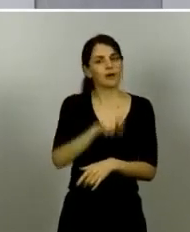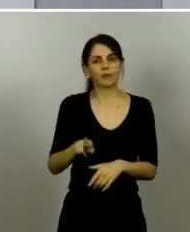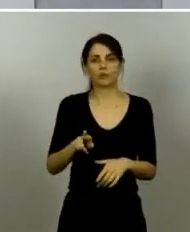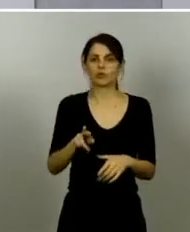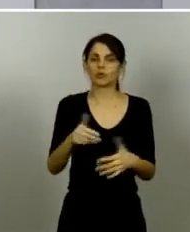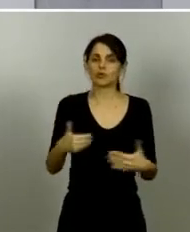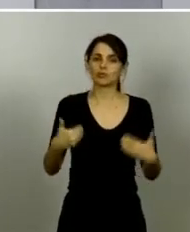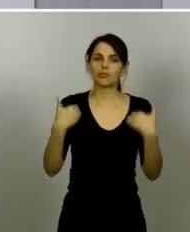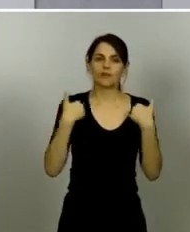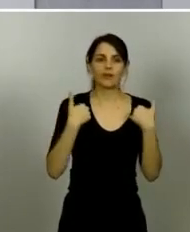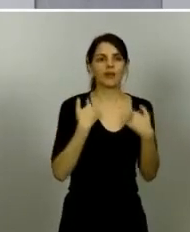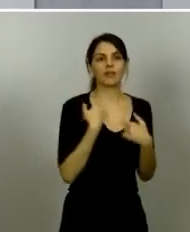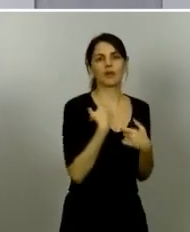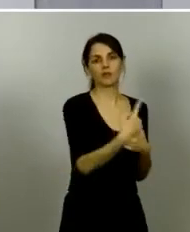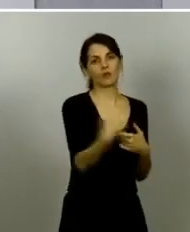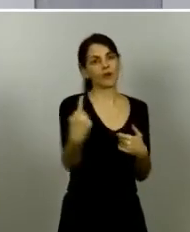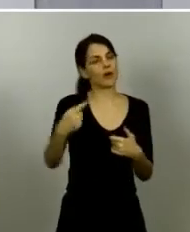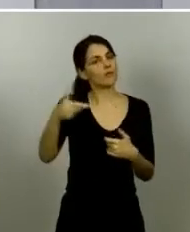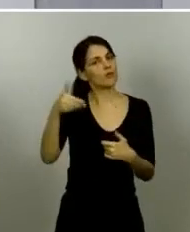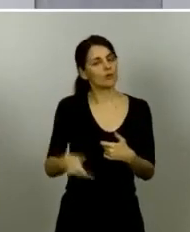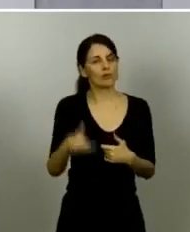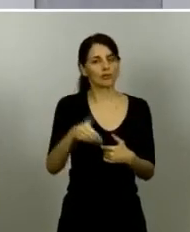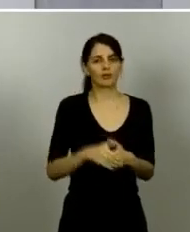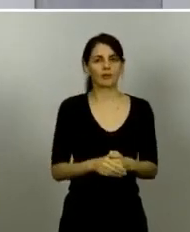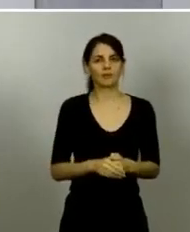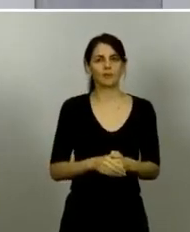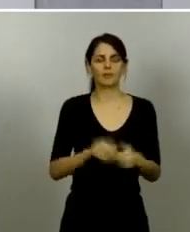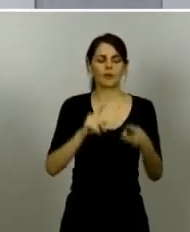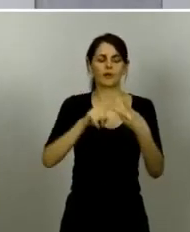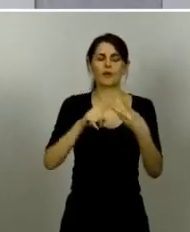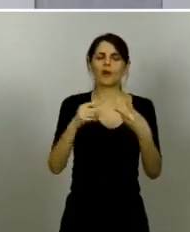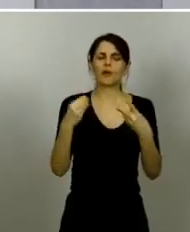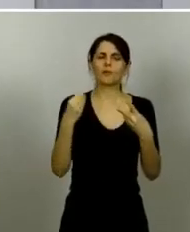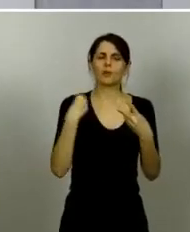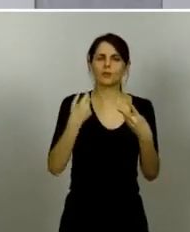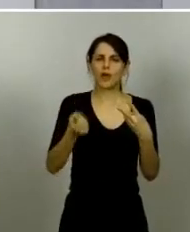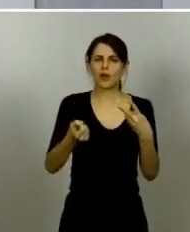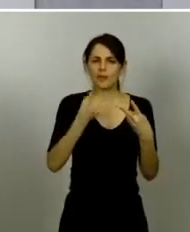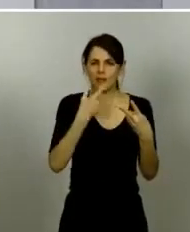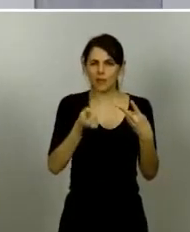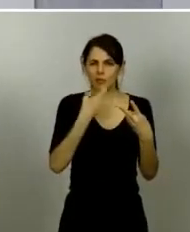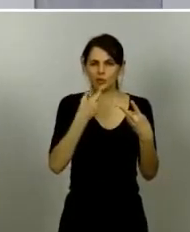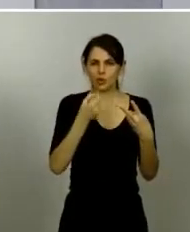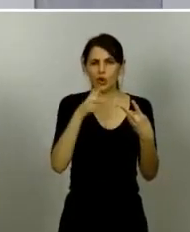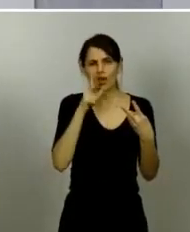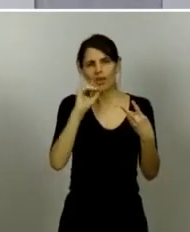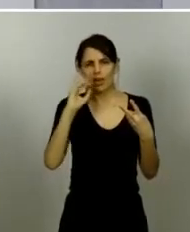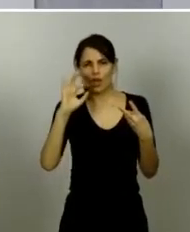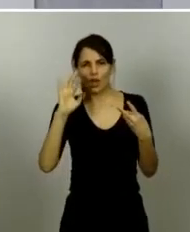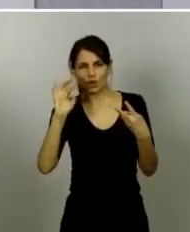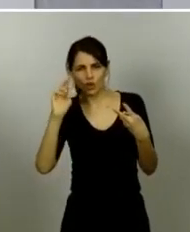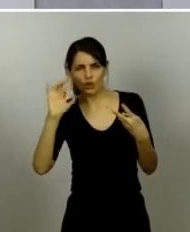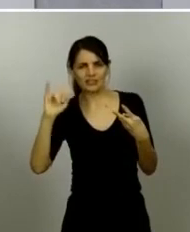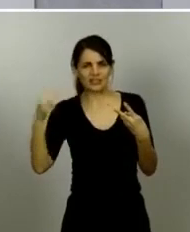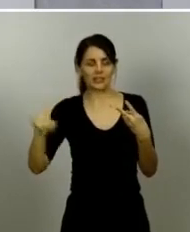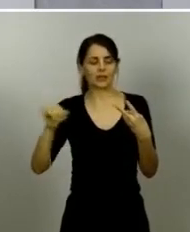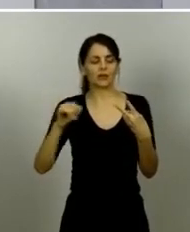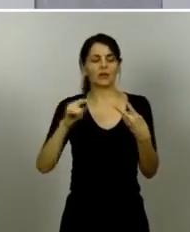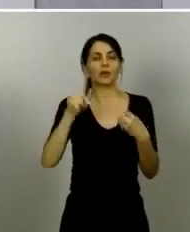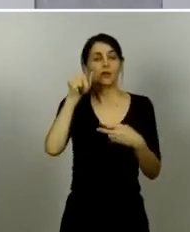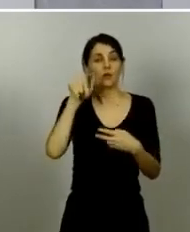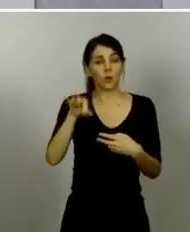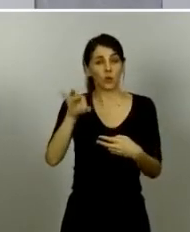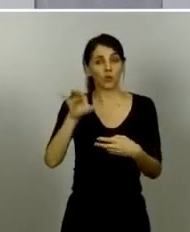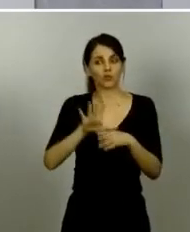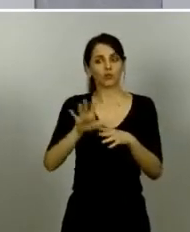pregunta de la hidroxicloroquina ha habido declaraciones públicas de la directora de la Agencia Española de Medicamentos y Productos Sanitarios al respecto